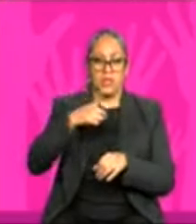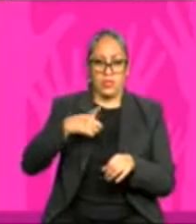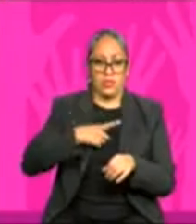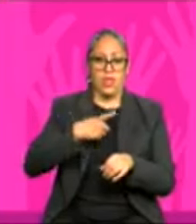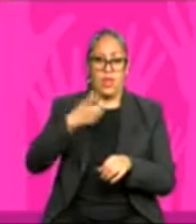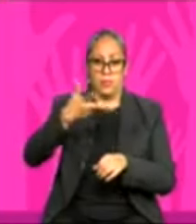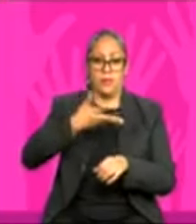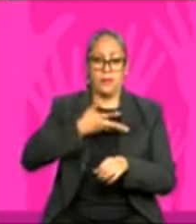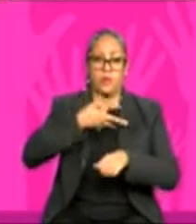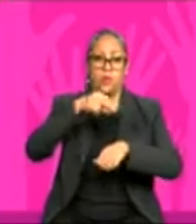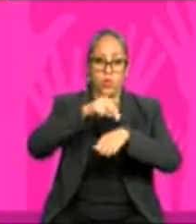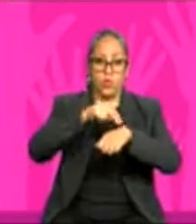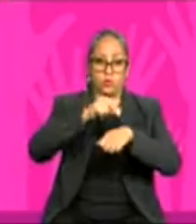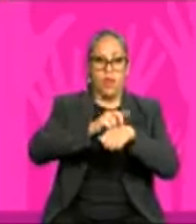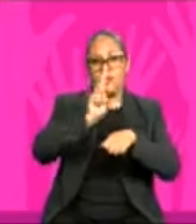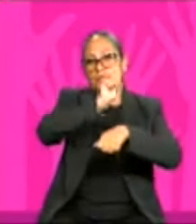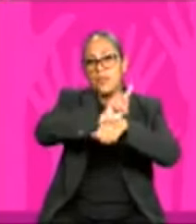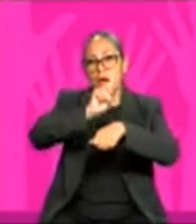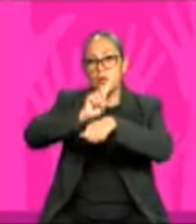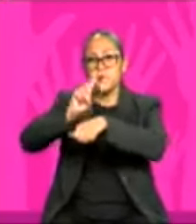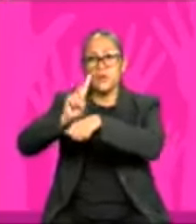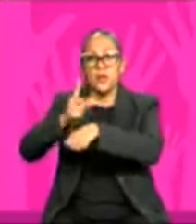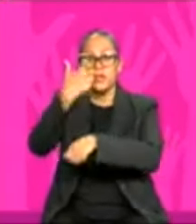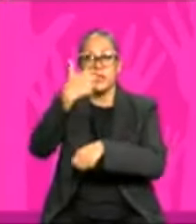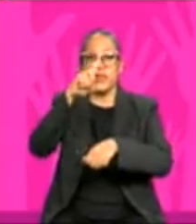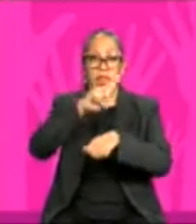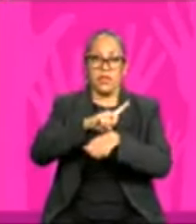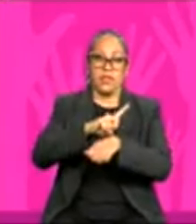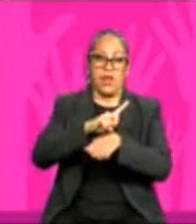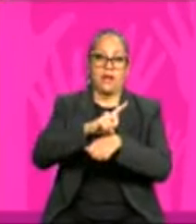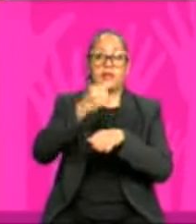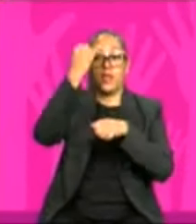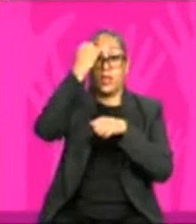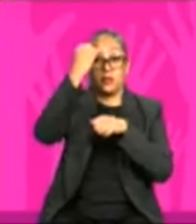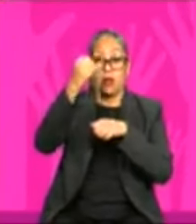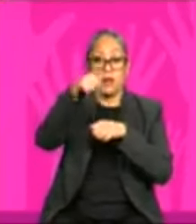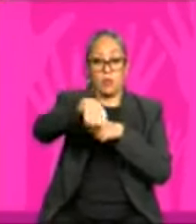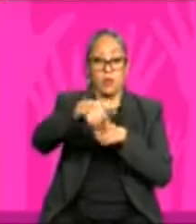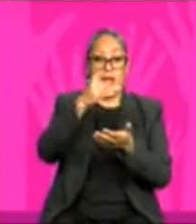de la semana, pues no pueden enfermarse ustedes